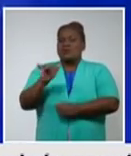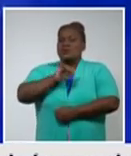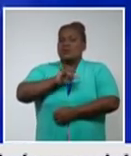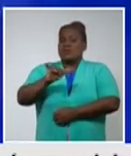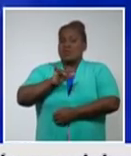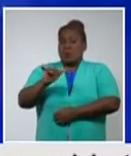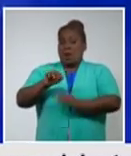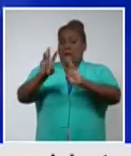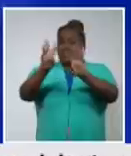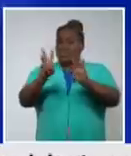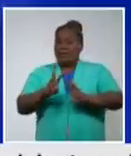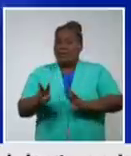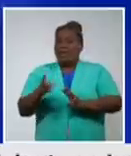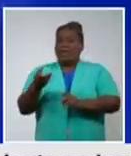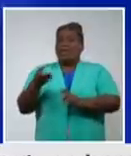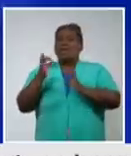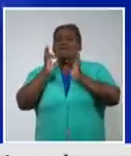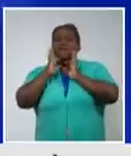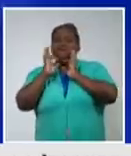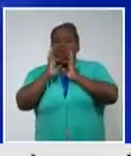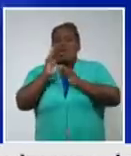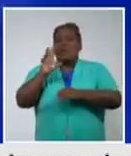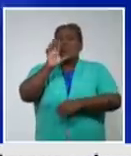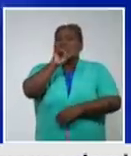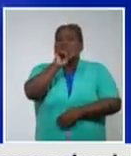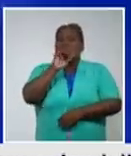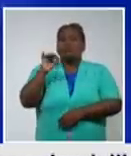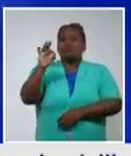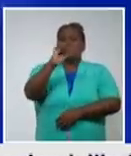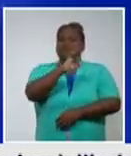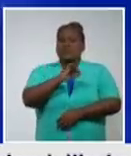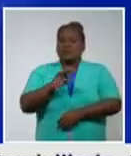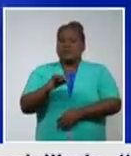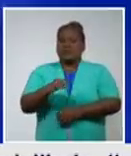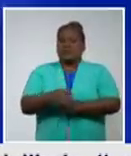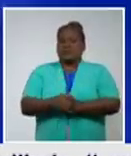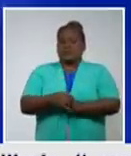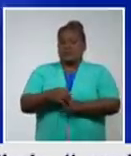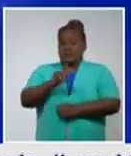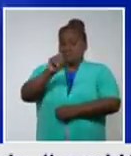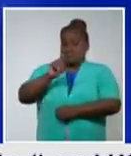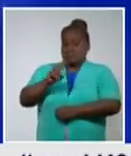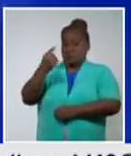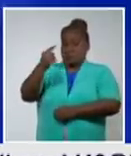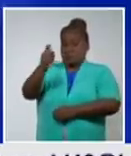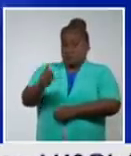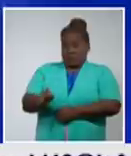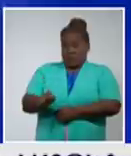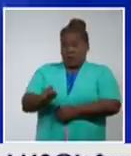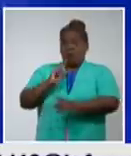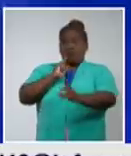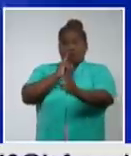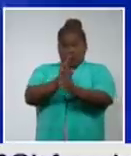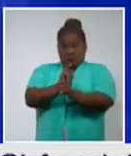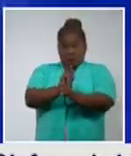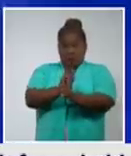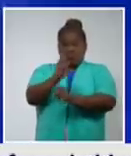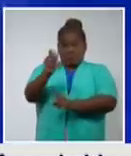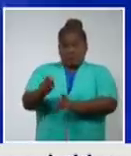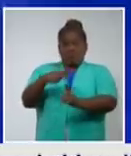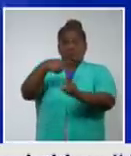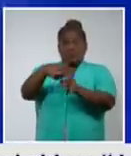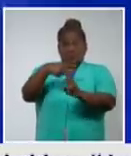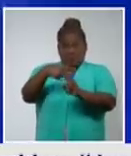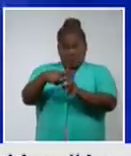las personas. Hay un televidente que pregunta, ¿es posible que una persona contacto de caso positivo se le haya practicado